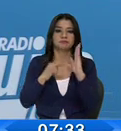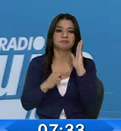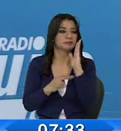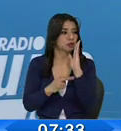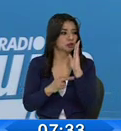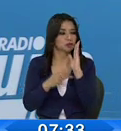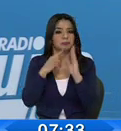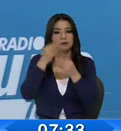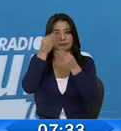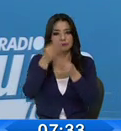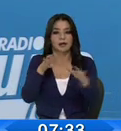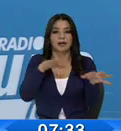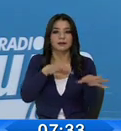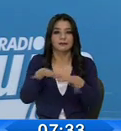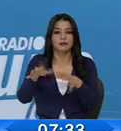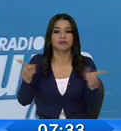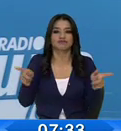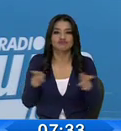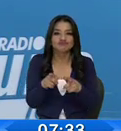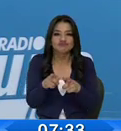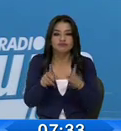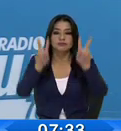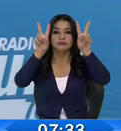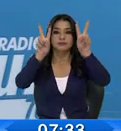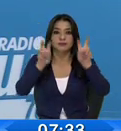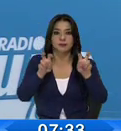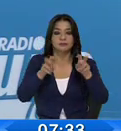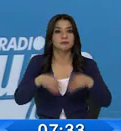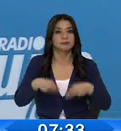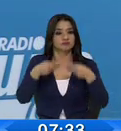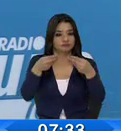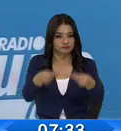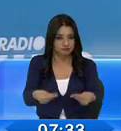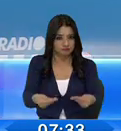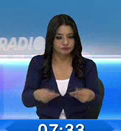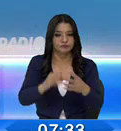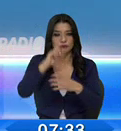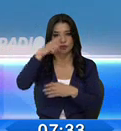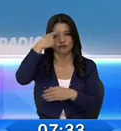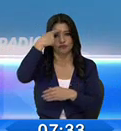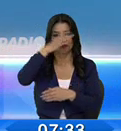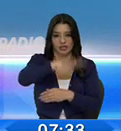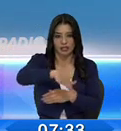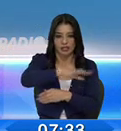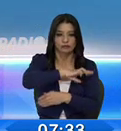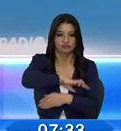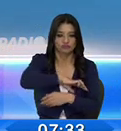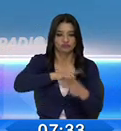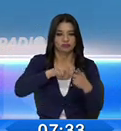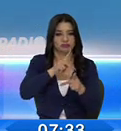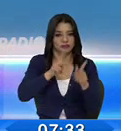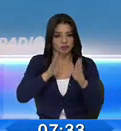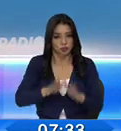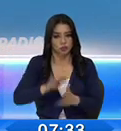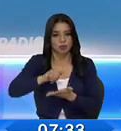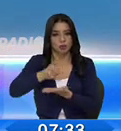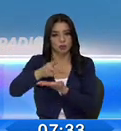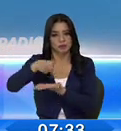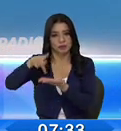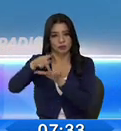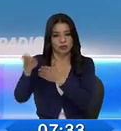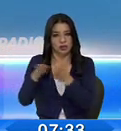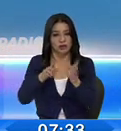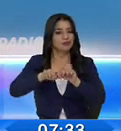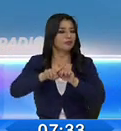rendición de cuentas que corresponde entregar tanto a los gobiernos autónomos descentralizados como a las diferentes